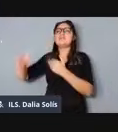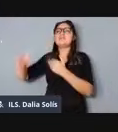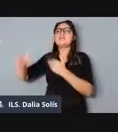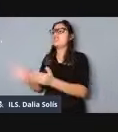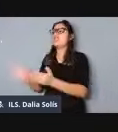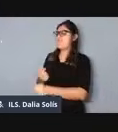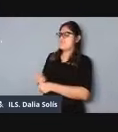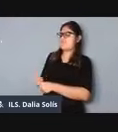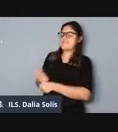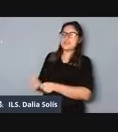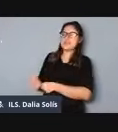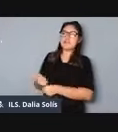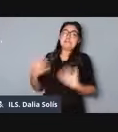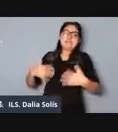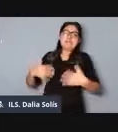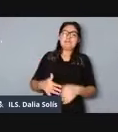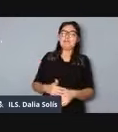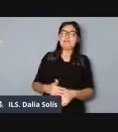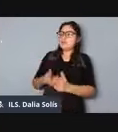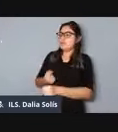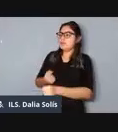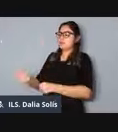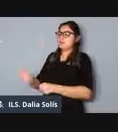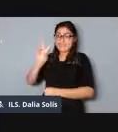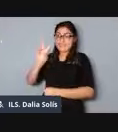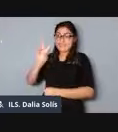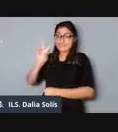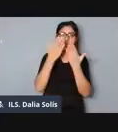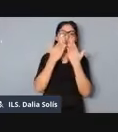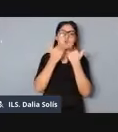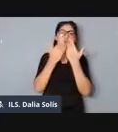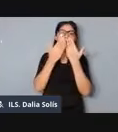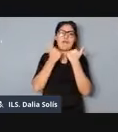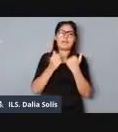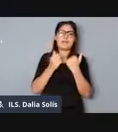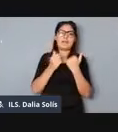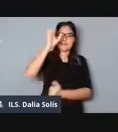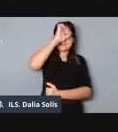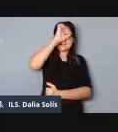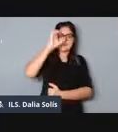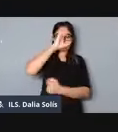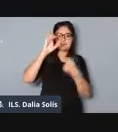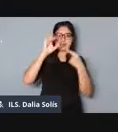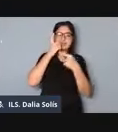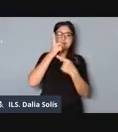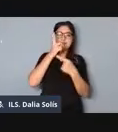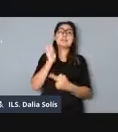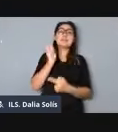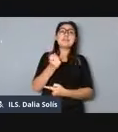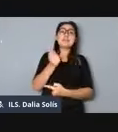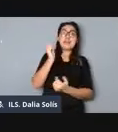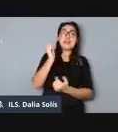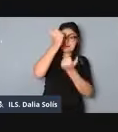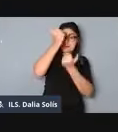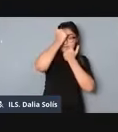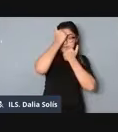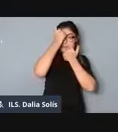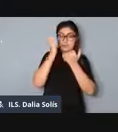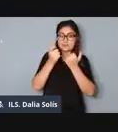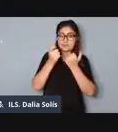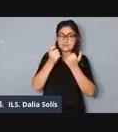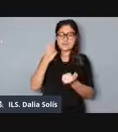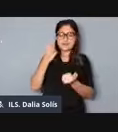sí habla del arrepentimiento. La ciencia habla de un proceso de implosión necesario, de un proceso de reflexión, de un